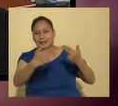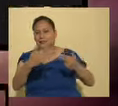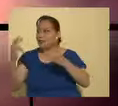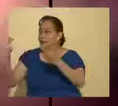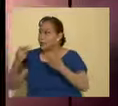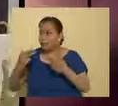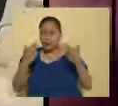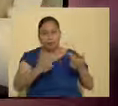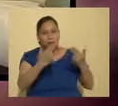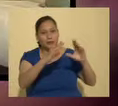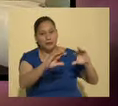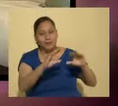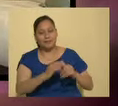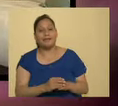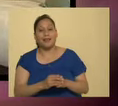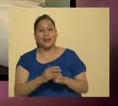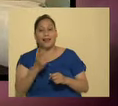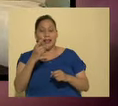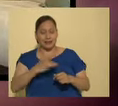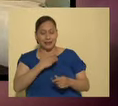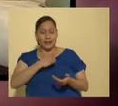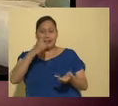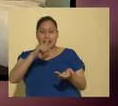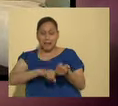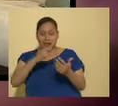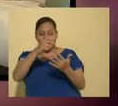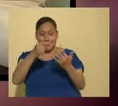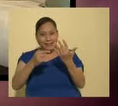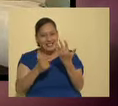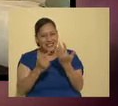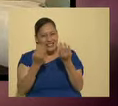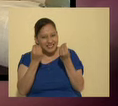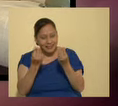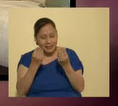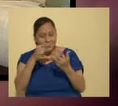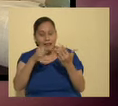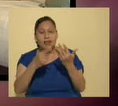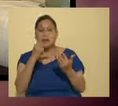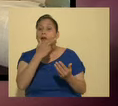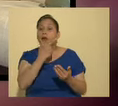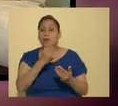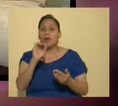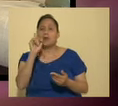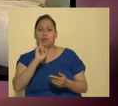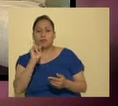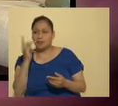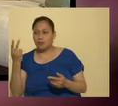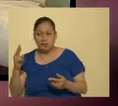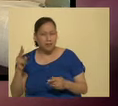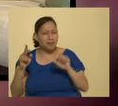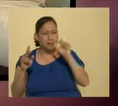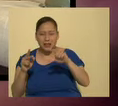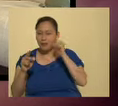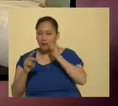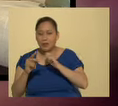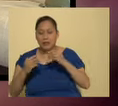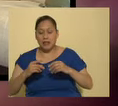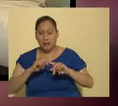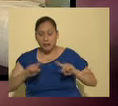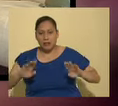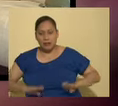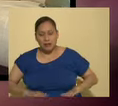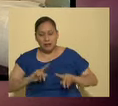va inculcando. Son muchas las emociones que tocamos en la pareja, pero ambos, hombres y mujeres, lo vivimos totalmente diferente